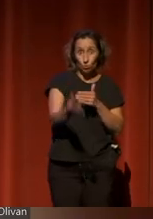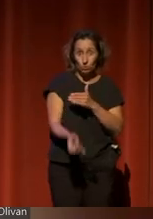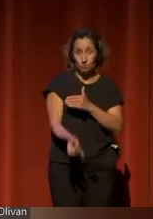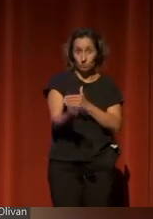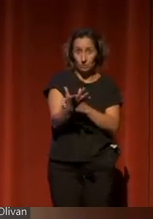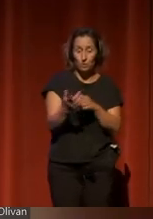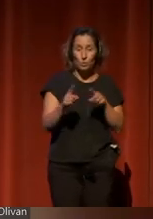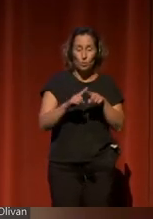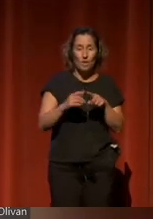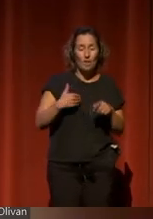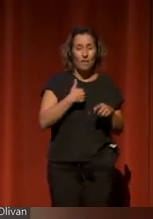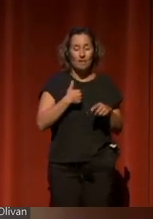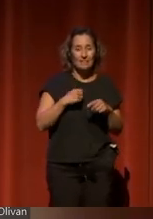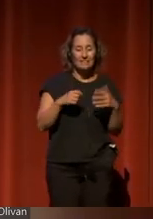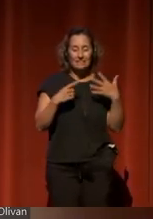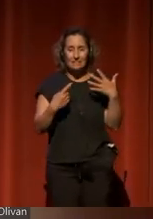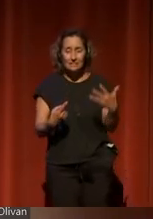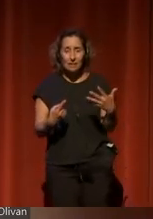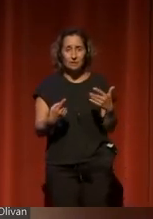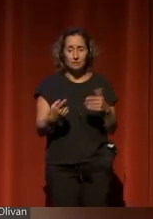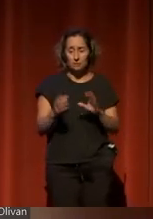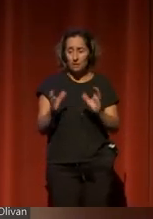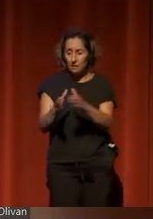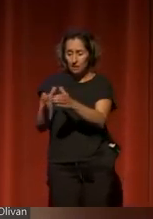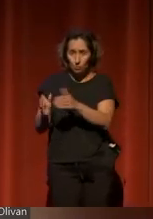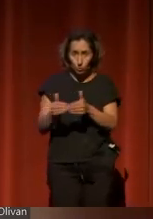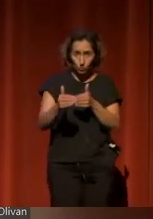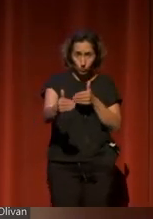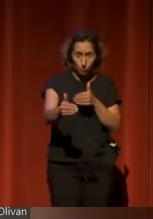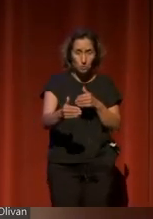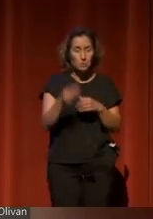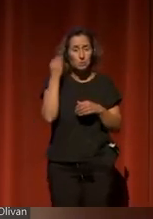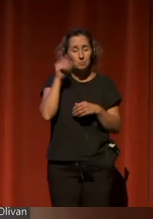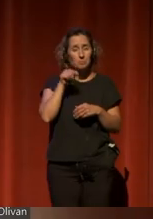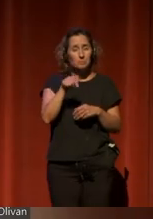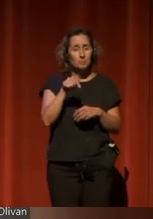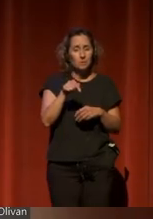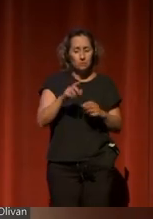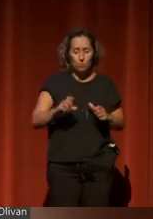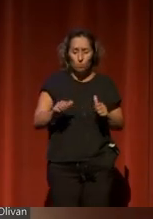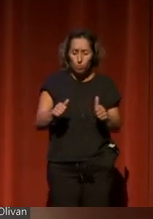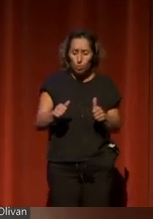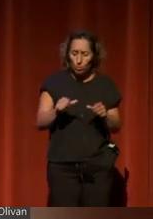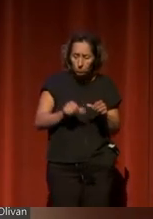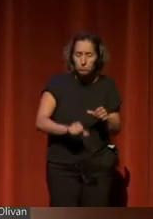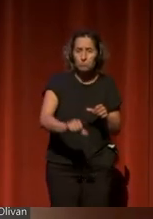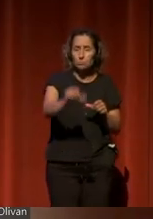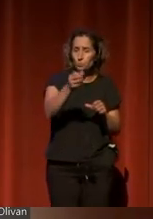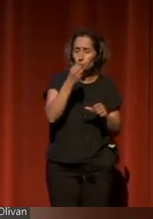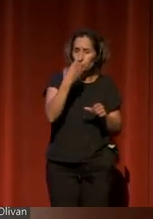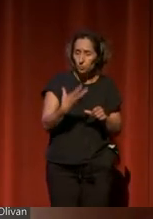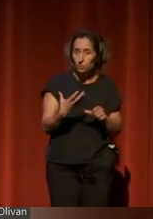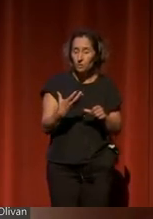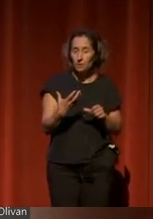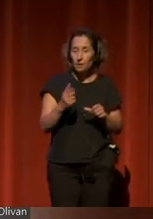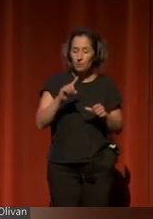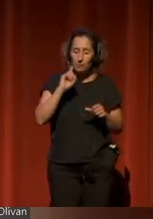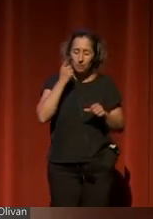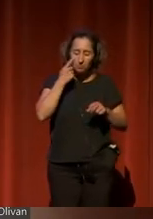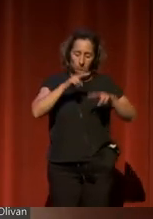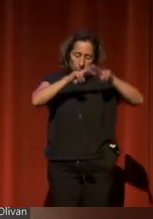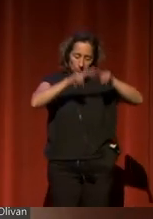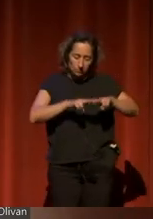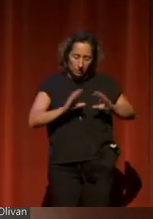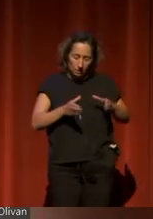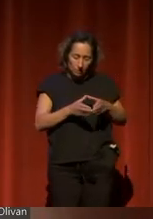seis roles y esos equipos del futuro no entonces bueno yo creo que es un buen Punto de partida hacer un diagnóstico de Qué capacidades tenemos